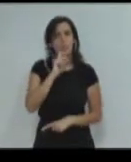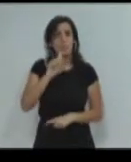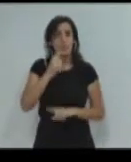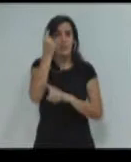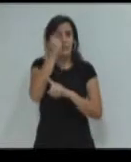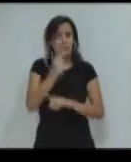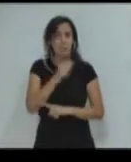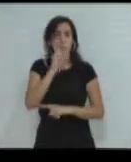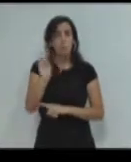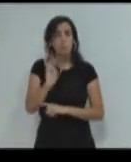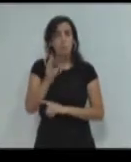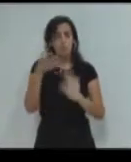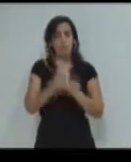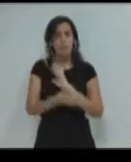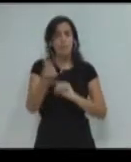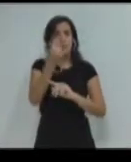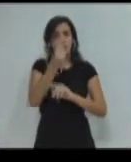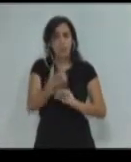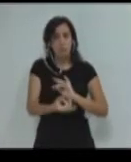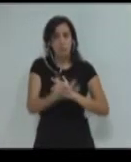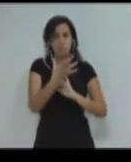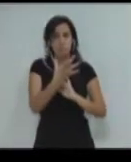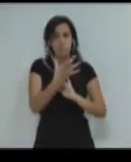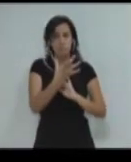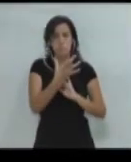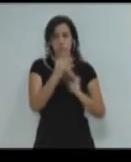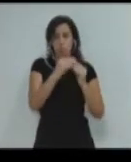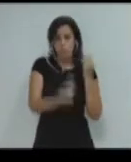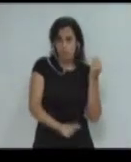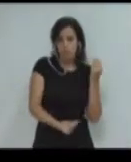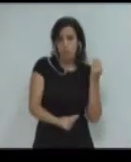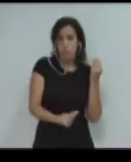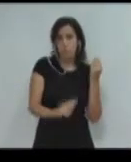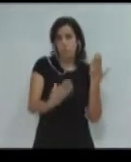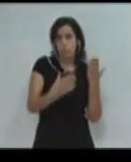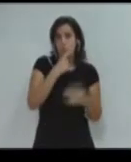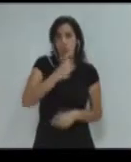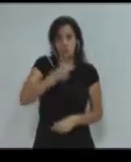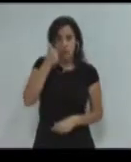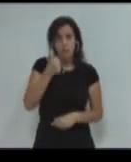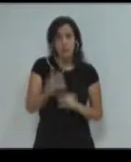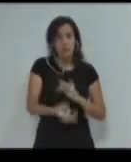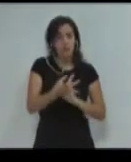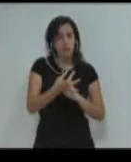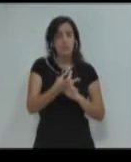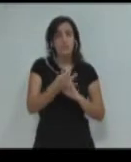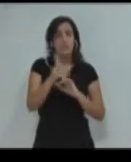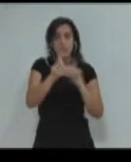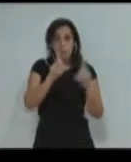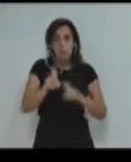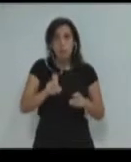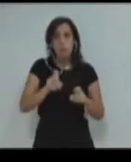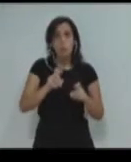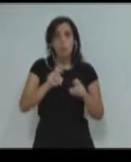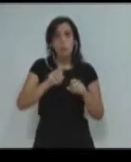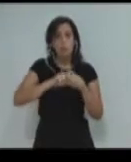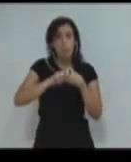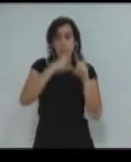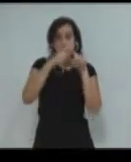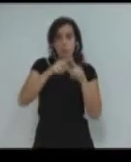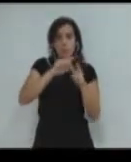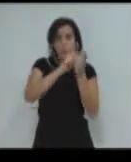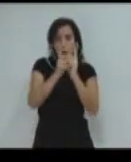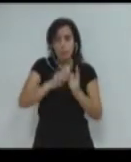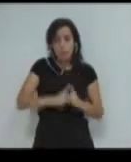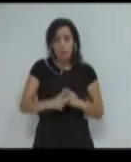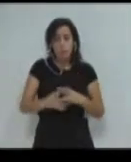Word es diseñar un documento, es más fácil diseñar un documento seleccionando y cambiando propiedades, digamos,